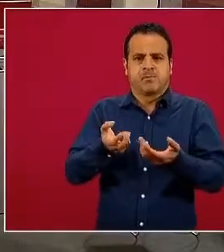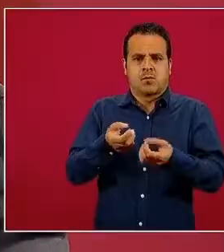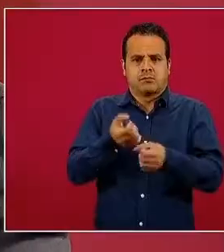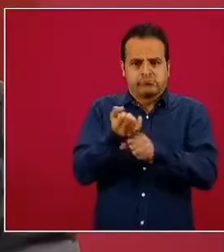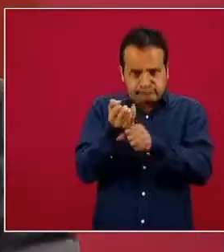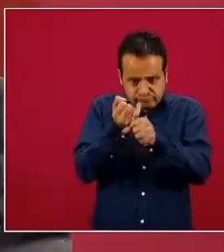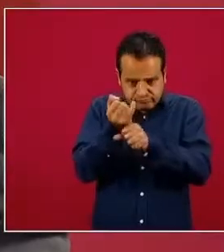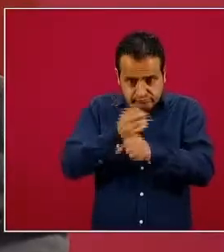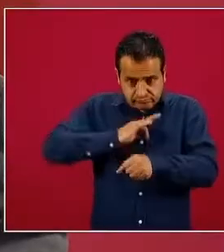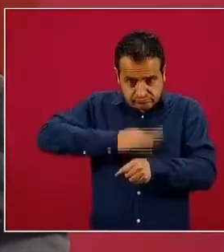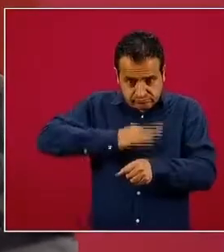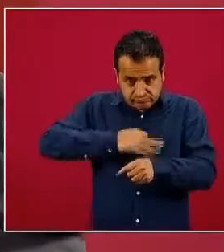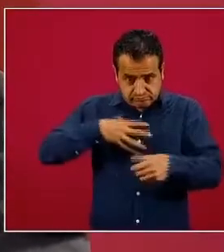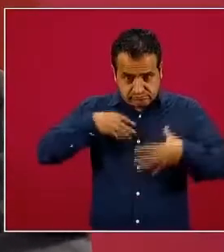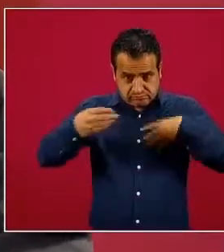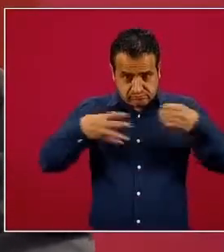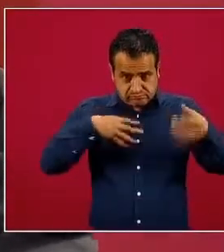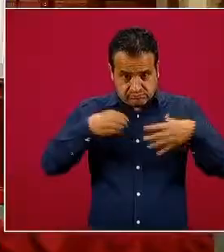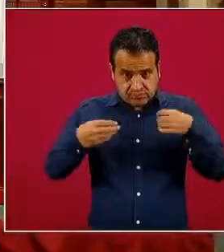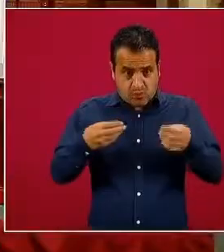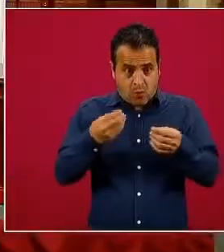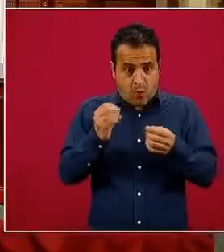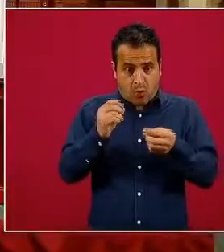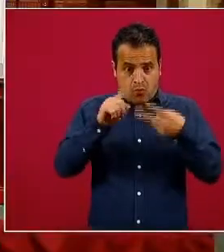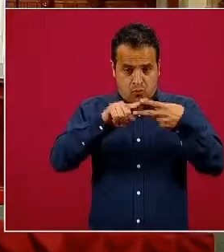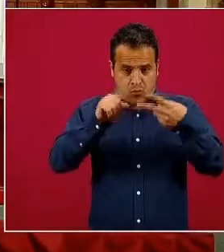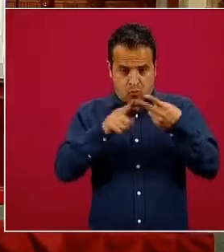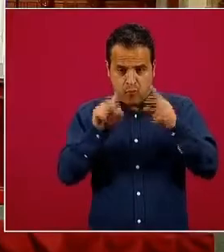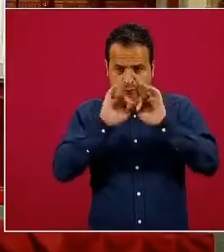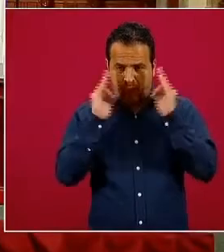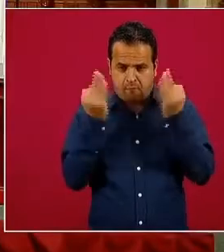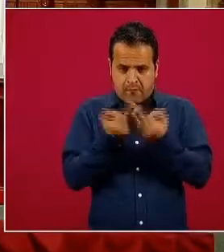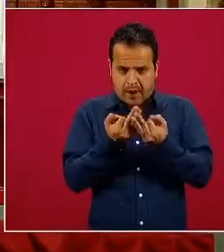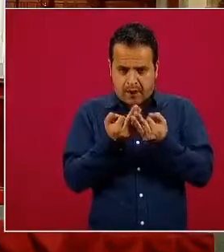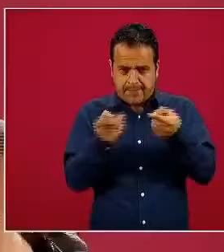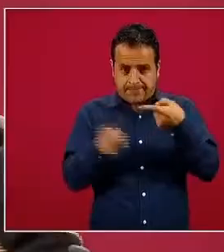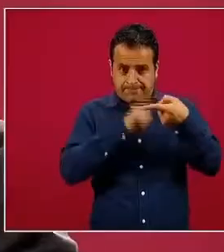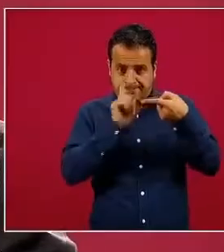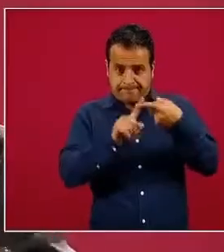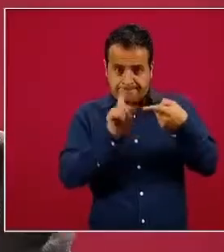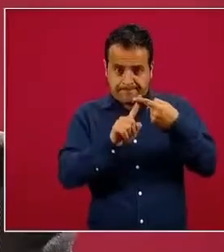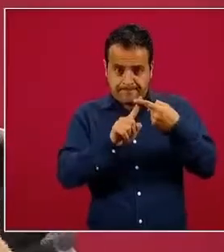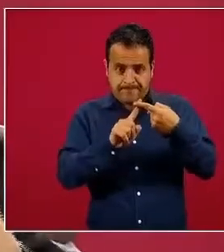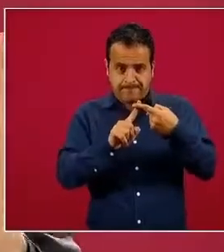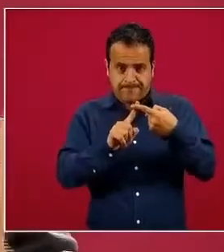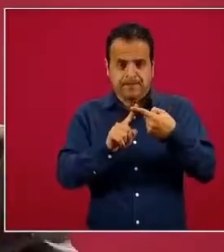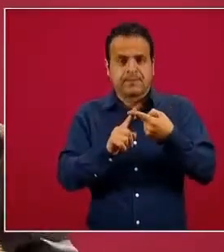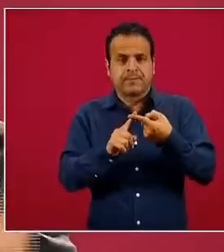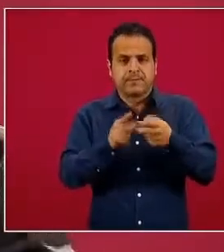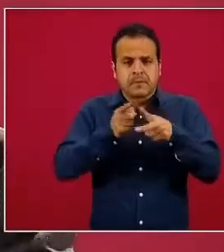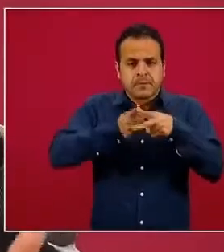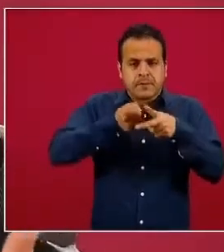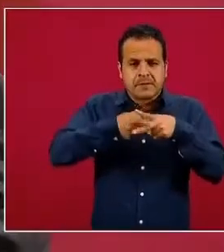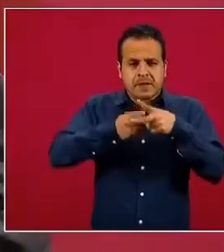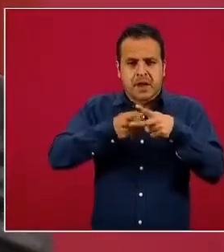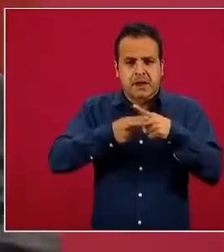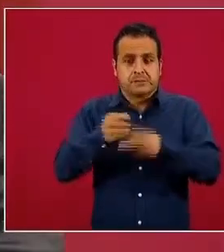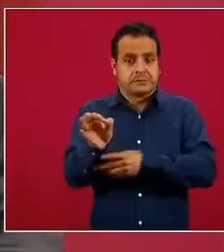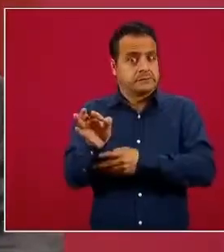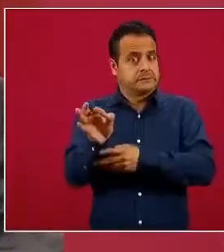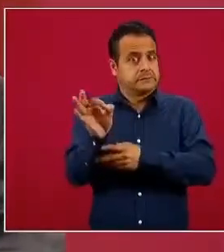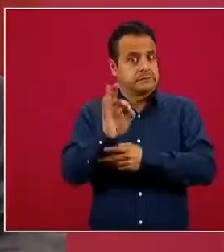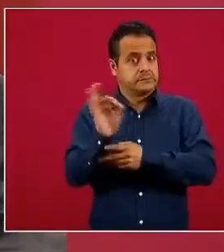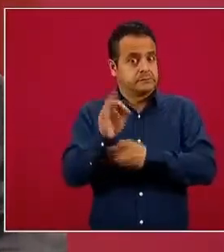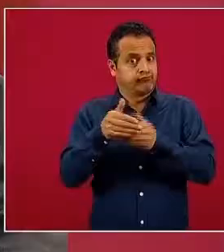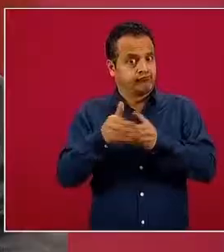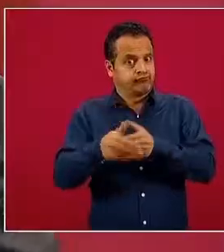epidemiológica, se distingue en dos perspectivas. Una que se llama predicción de mediano y largo plazo